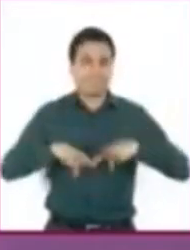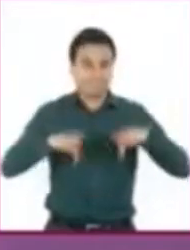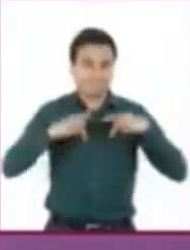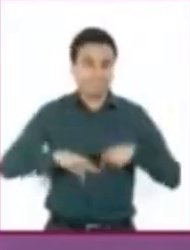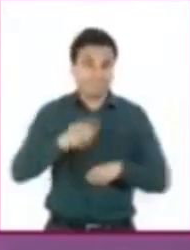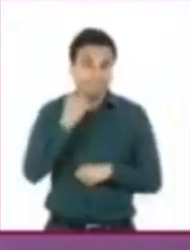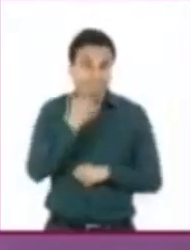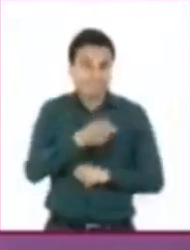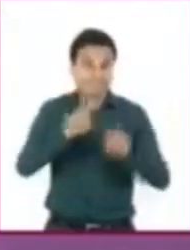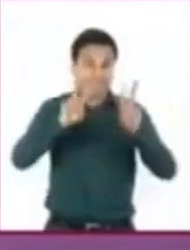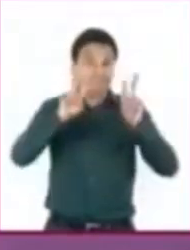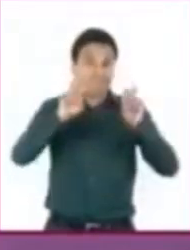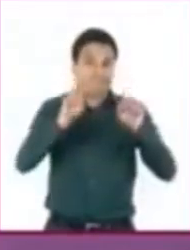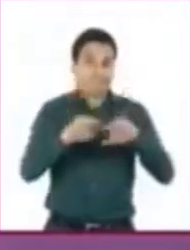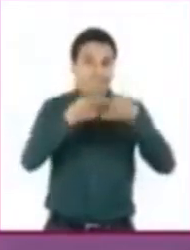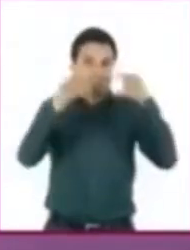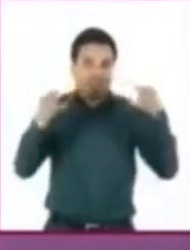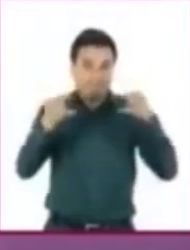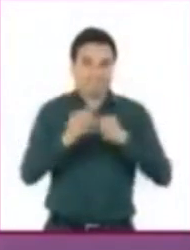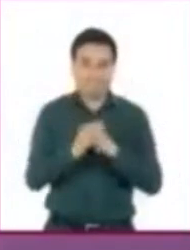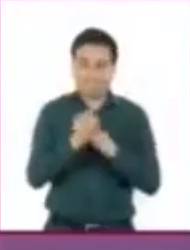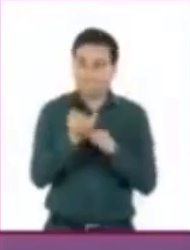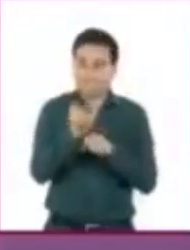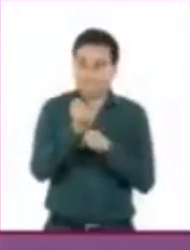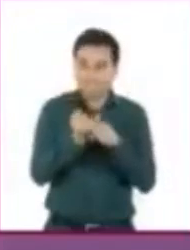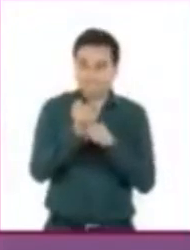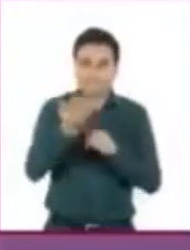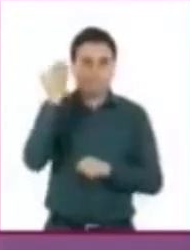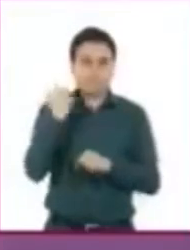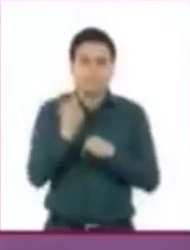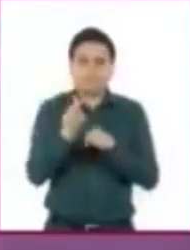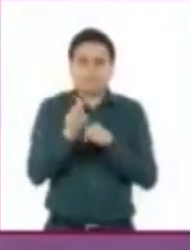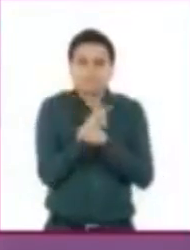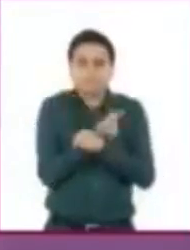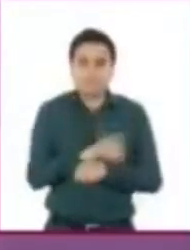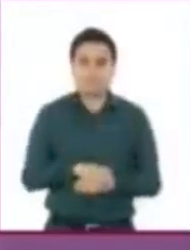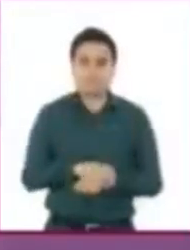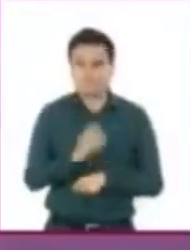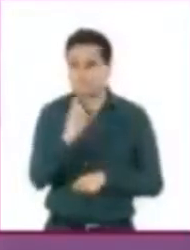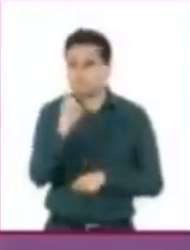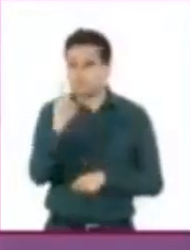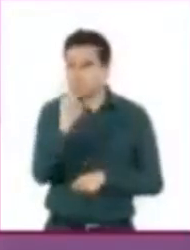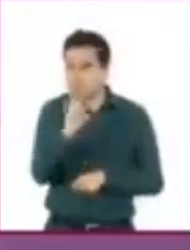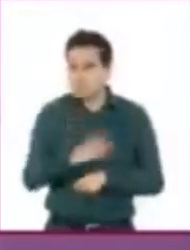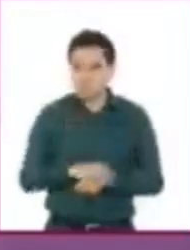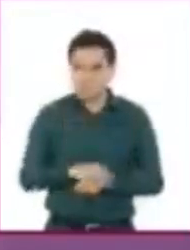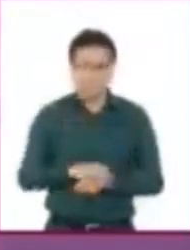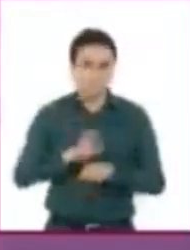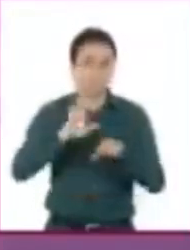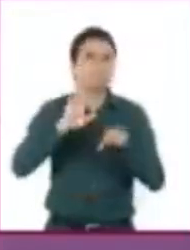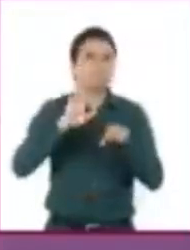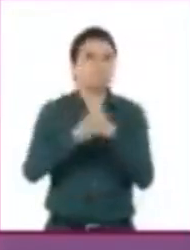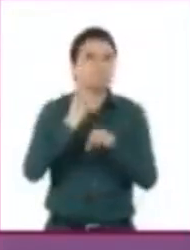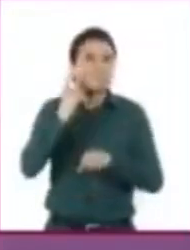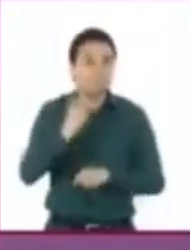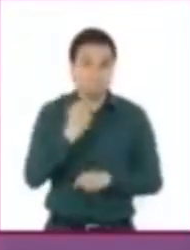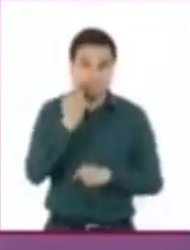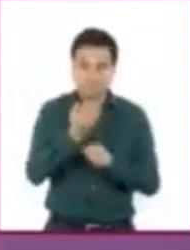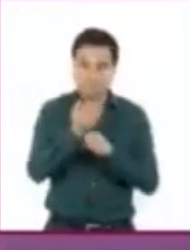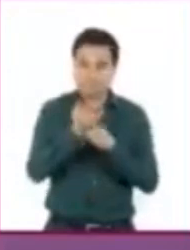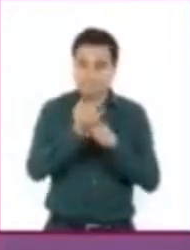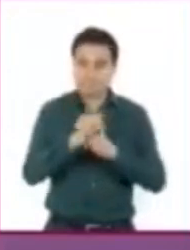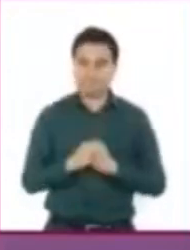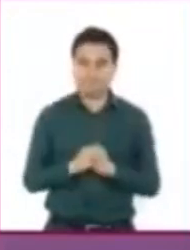tema histórico específico. ¿Qué sucedió? ¿Cuándo sucedió? ¿Y por qué sucedió? Es decir,